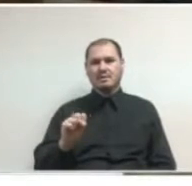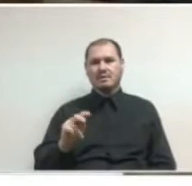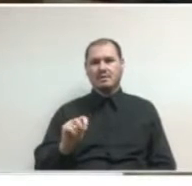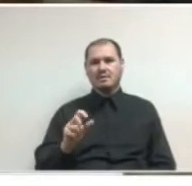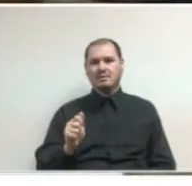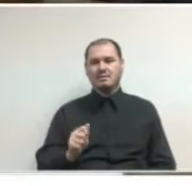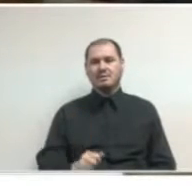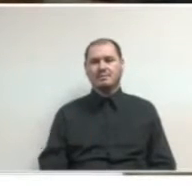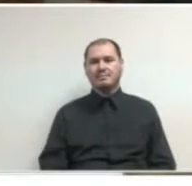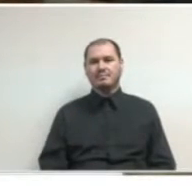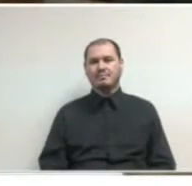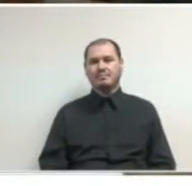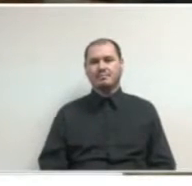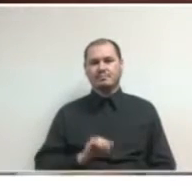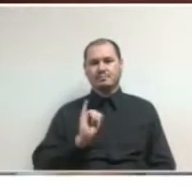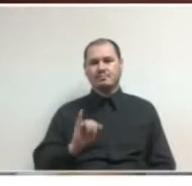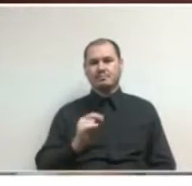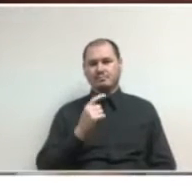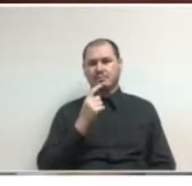Sí, presidente, sin problema.